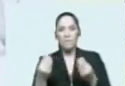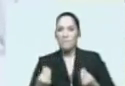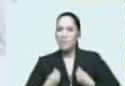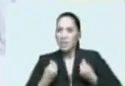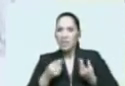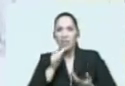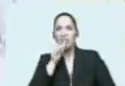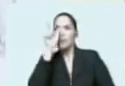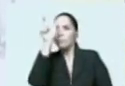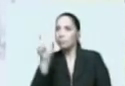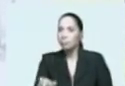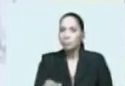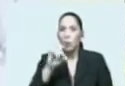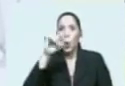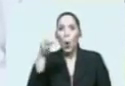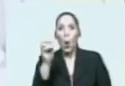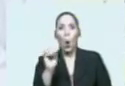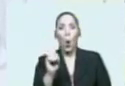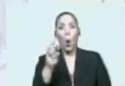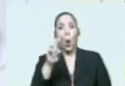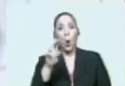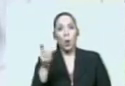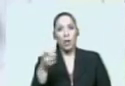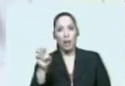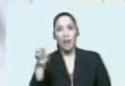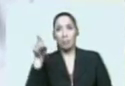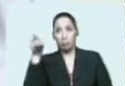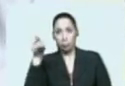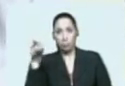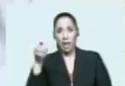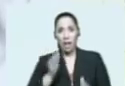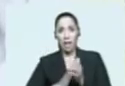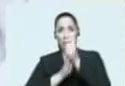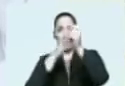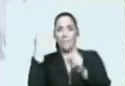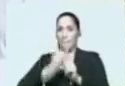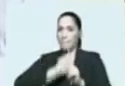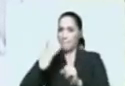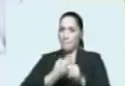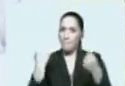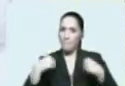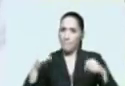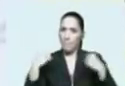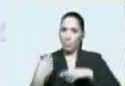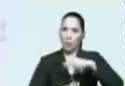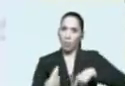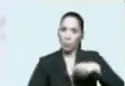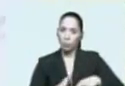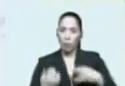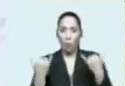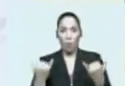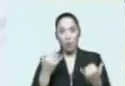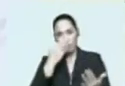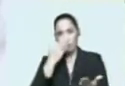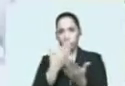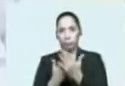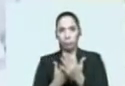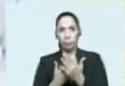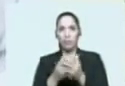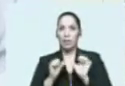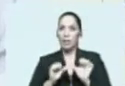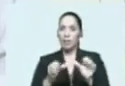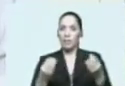de sus compañeros como afluente práctico de la lucha revolucionaria que nos toca enfrentar ahora y en los que nos y en lo que nos queda de vida